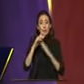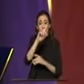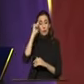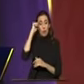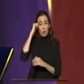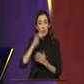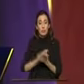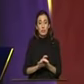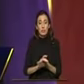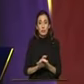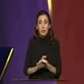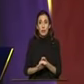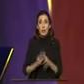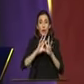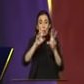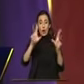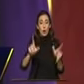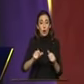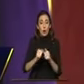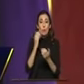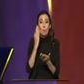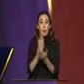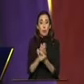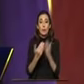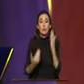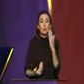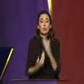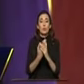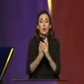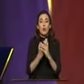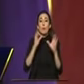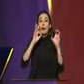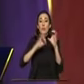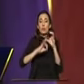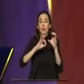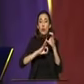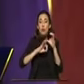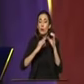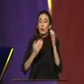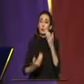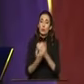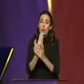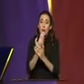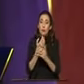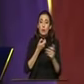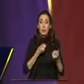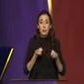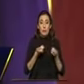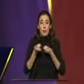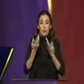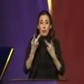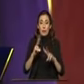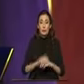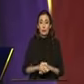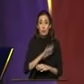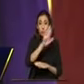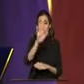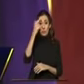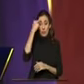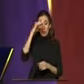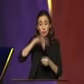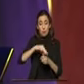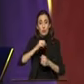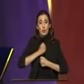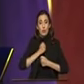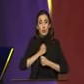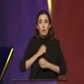el combate a la corrupción y la conformación de un nuevo Consejo de Participación Ciudadana y Control Social. Por